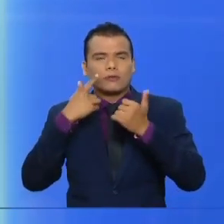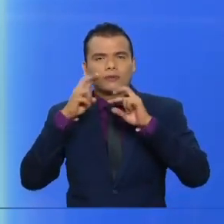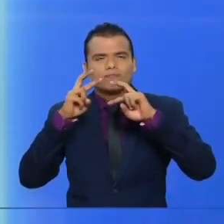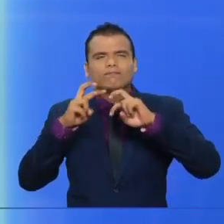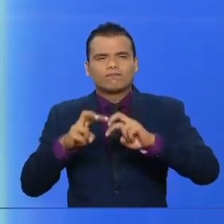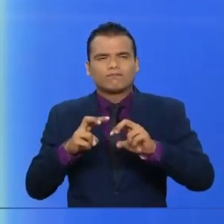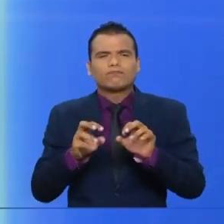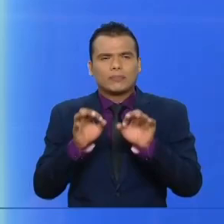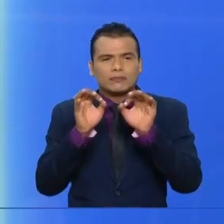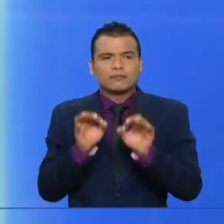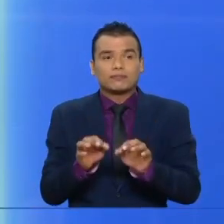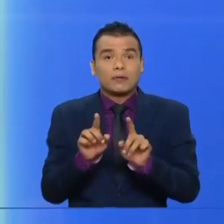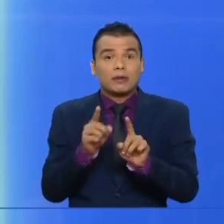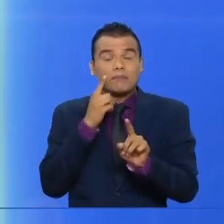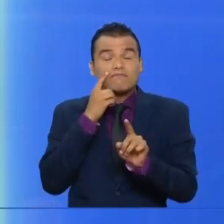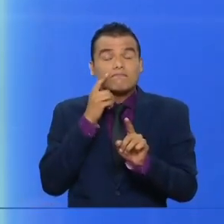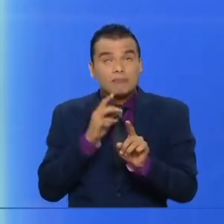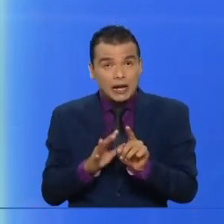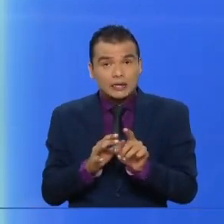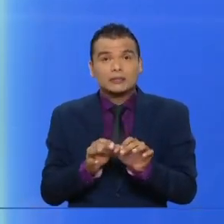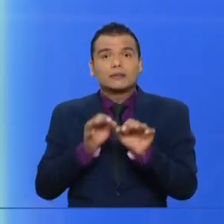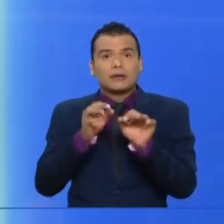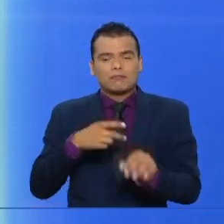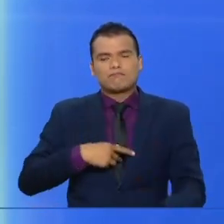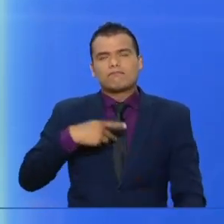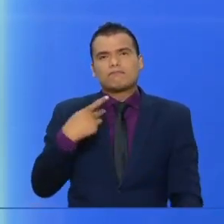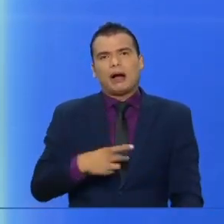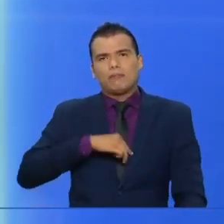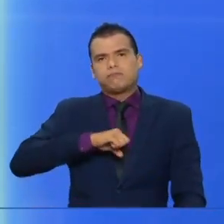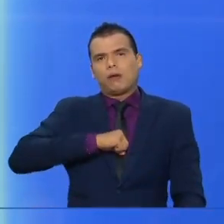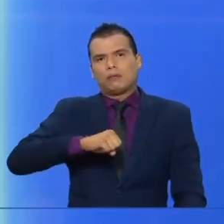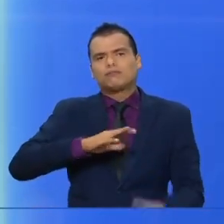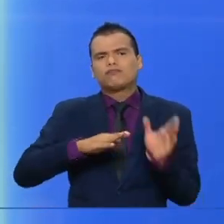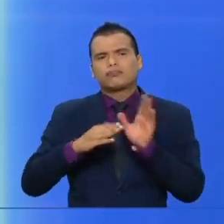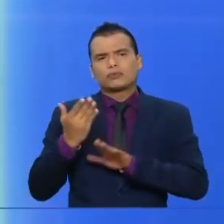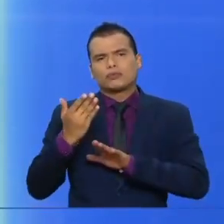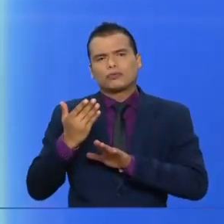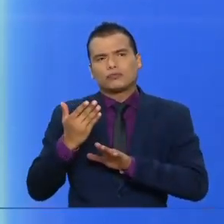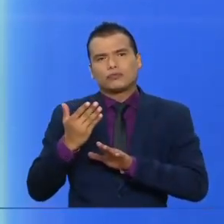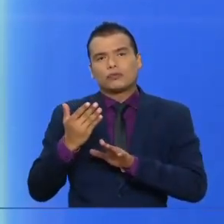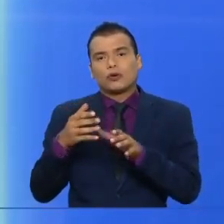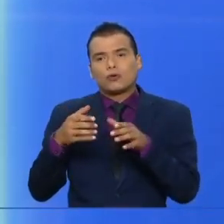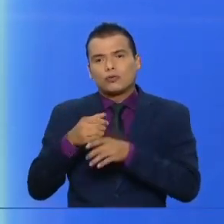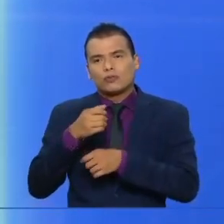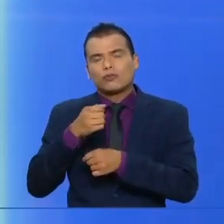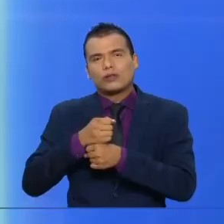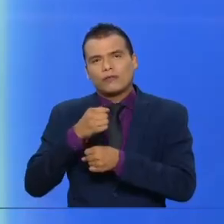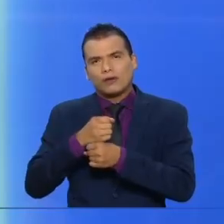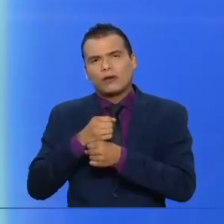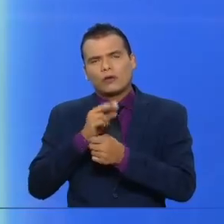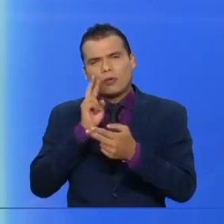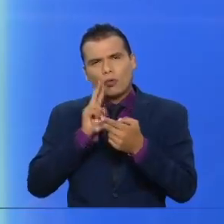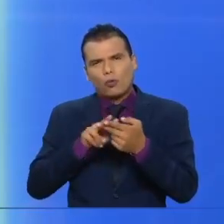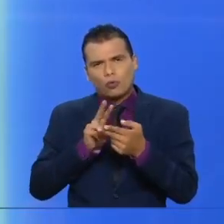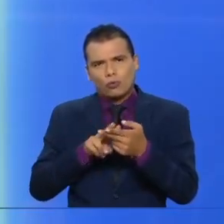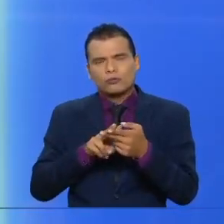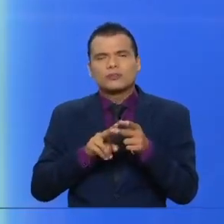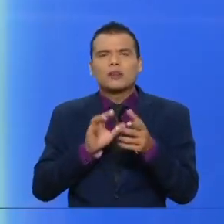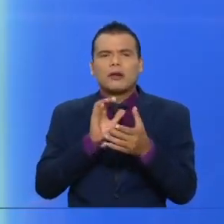de investigación, pero las primeras hipótesis apuntan que se trató de un infarto. Sus colegas y amigos recuerdan su